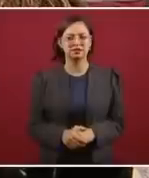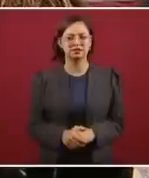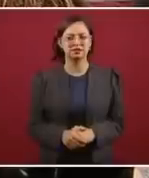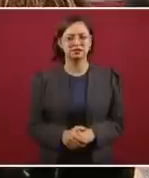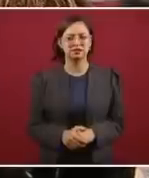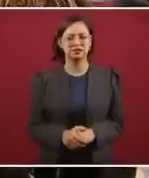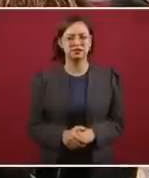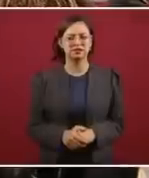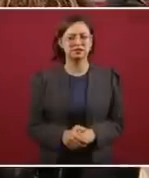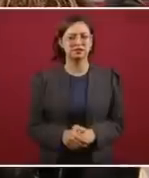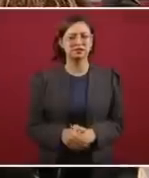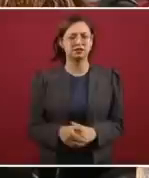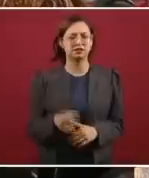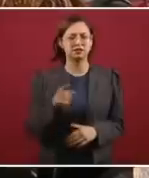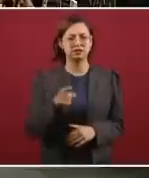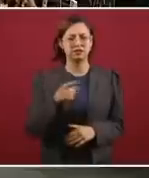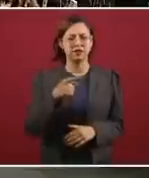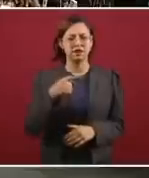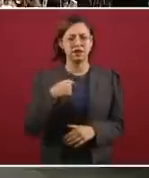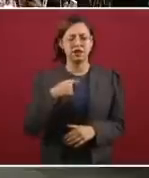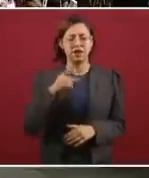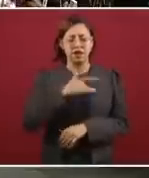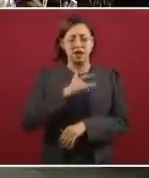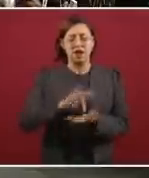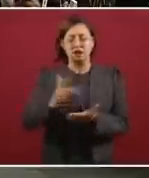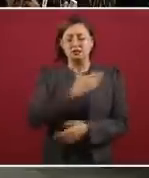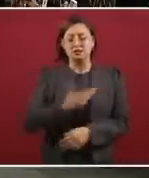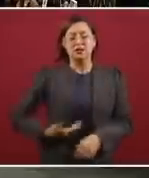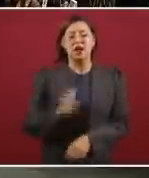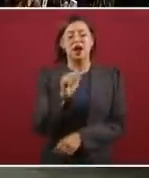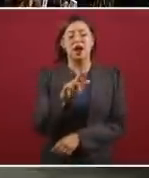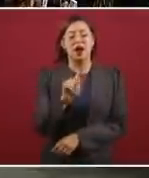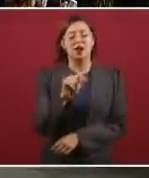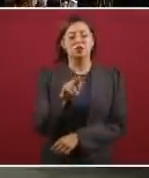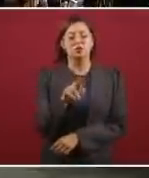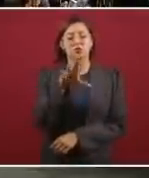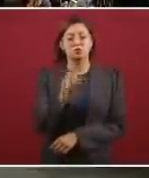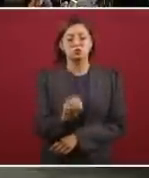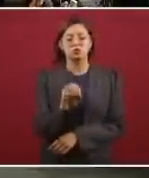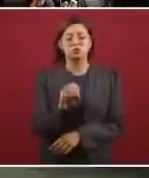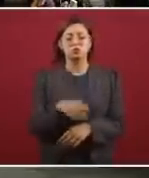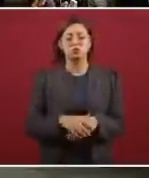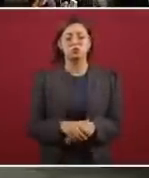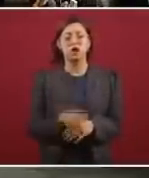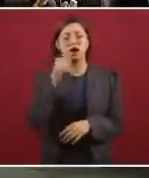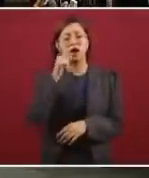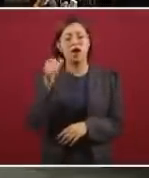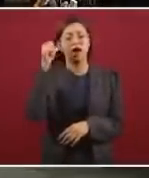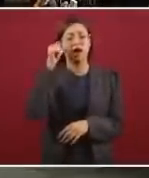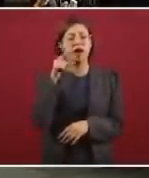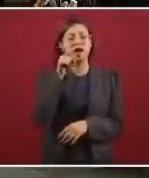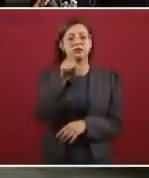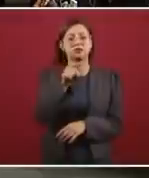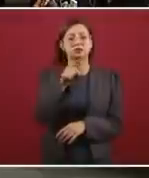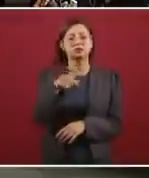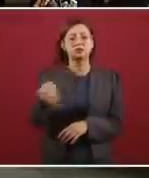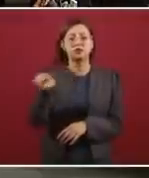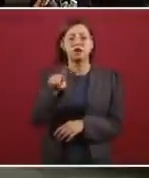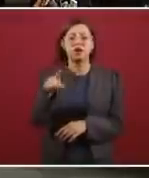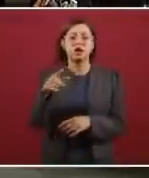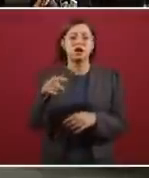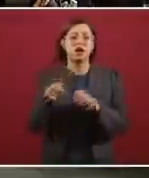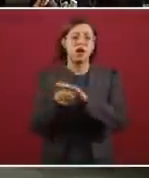Gracias, señor presidente. Arturo Páramo, Grupo Imagen. Ayer, tras la reunión que sostuvo usted con los padres de los jóvenes